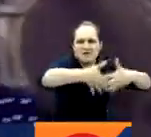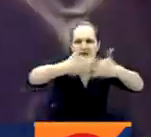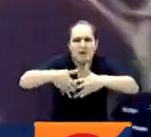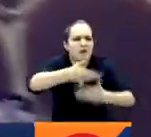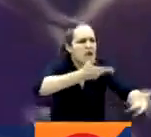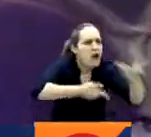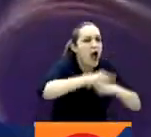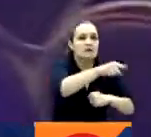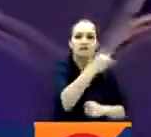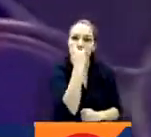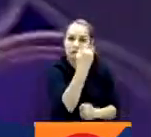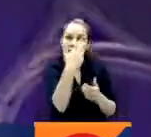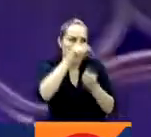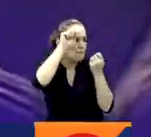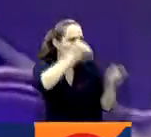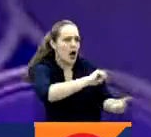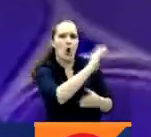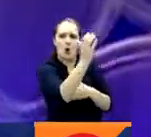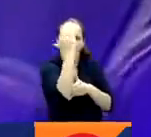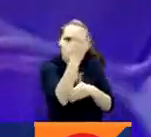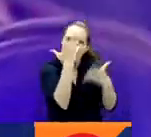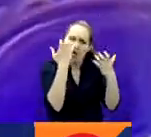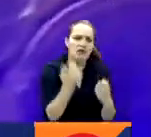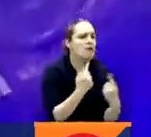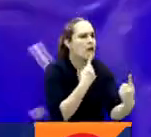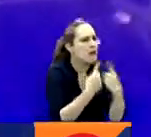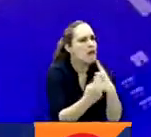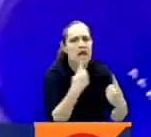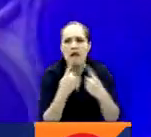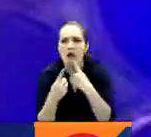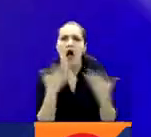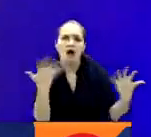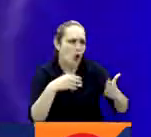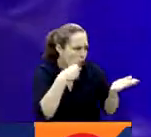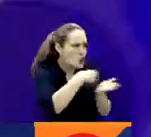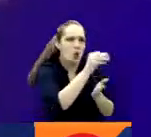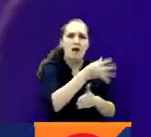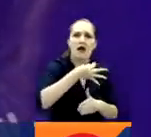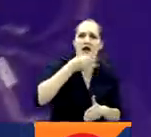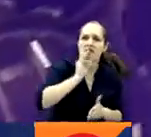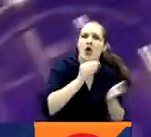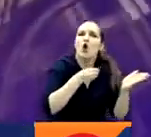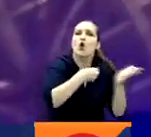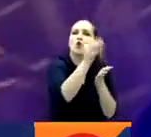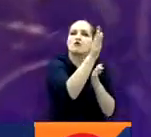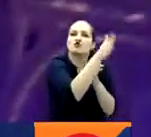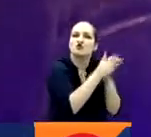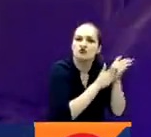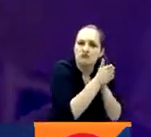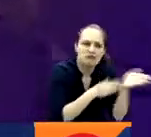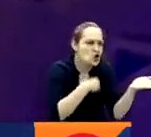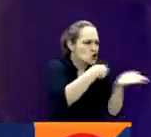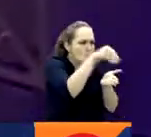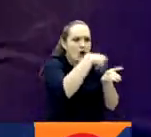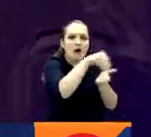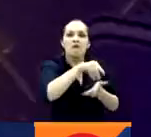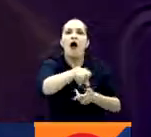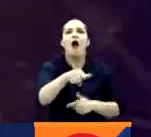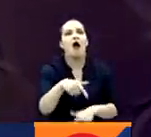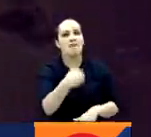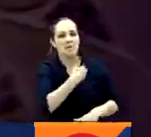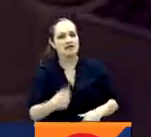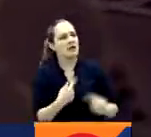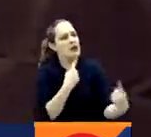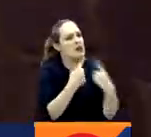en invertir en nuestro país en productos como café y como cacao. Allí, en ese evento, el presidente anunció que Colombia